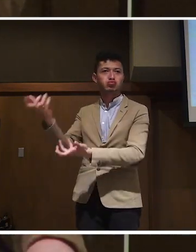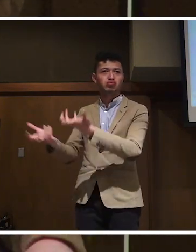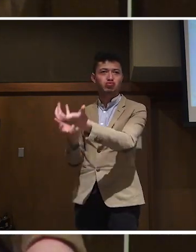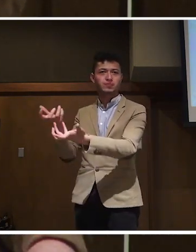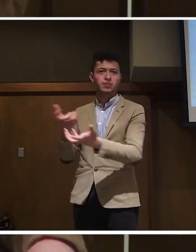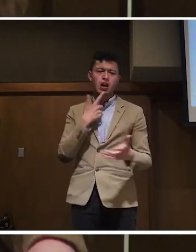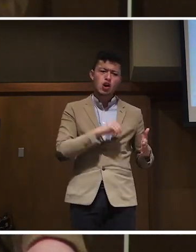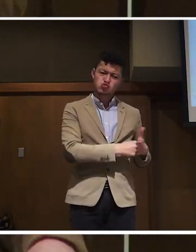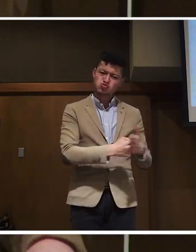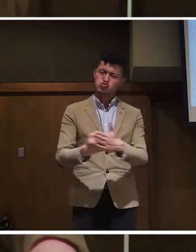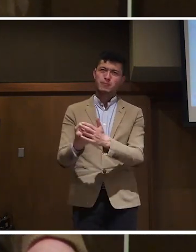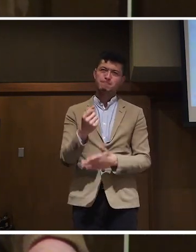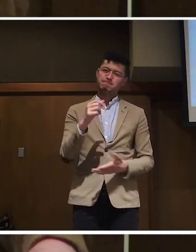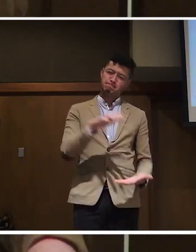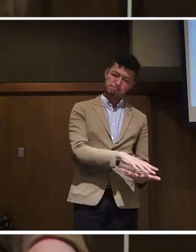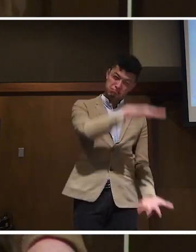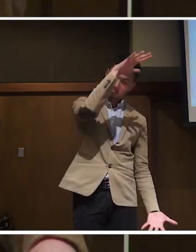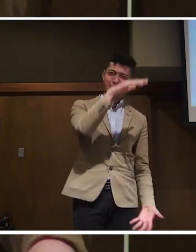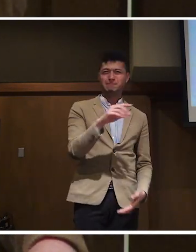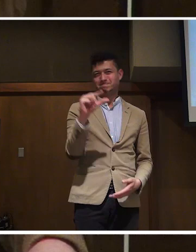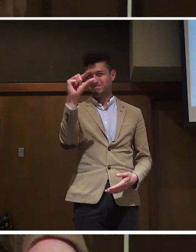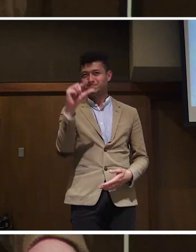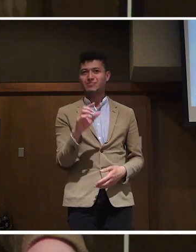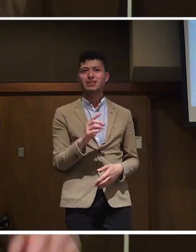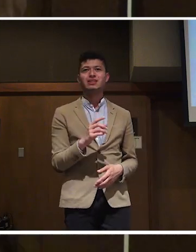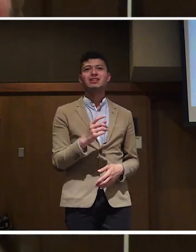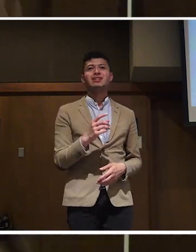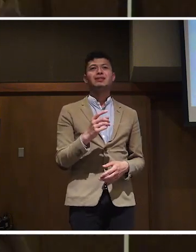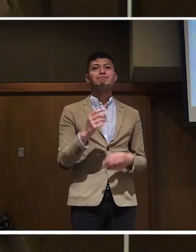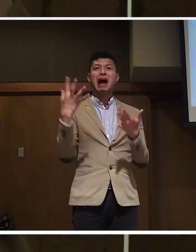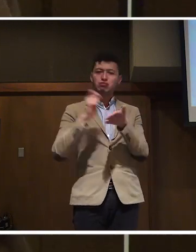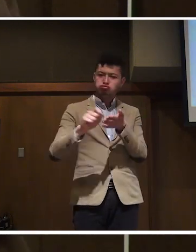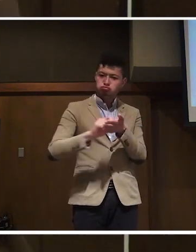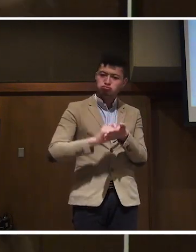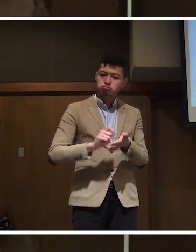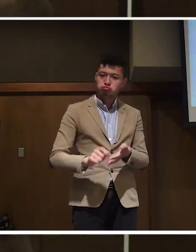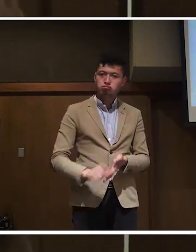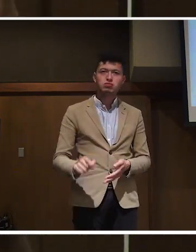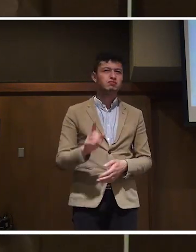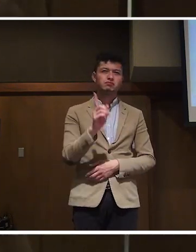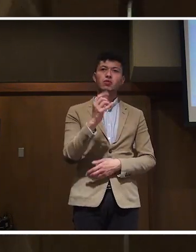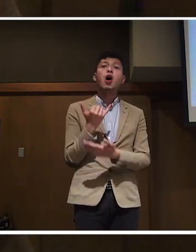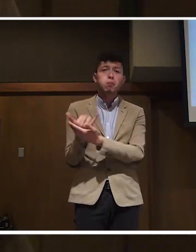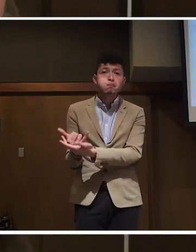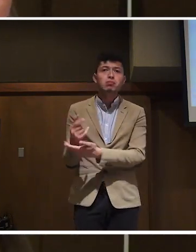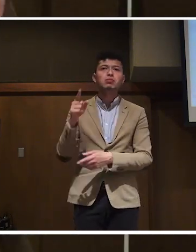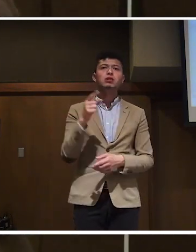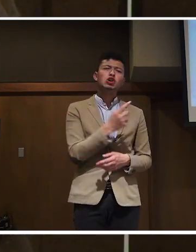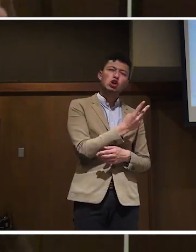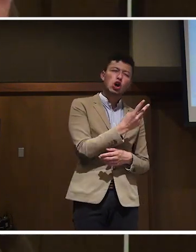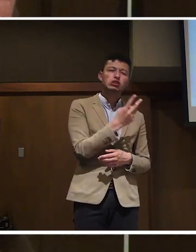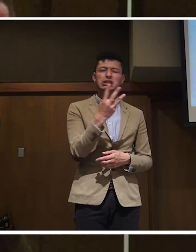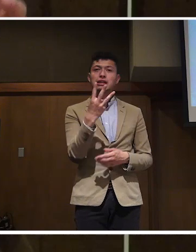una cosa importante, porque no hay mucha colección de manuscritos colombianos, pero hay 2 o 3 cuadernitos de las abuelas